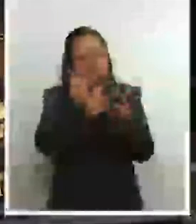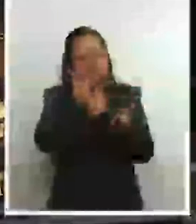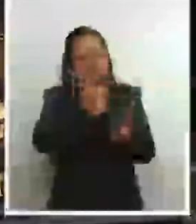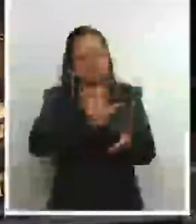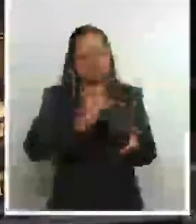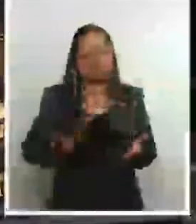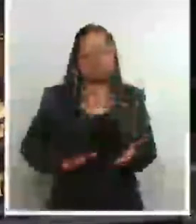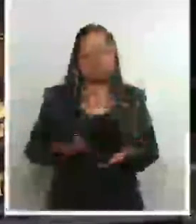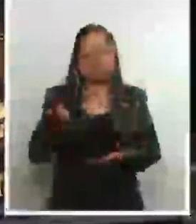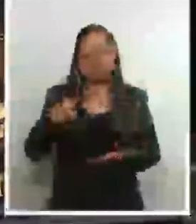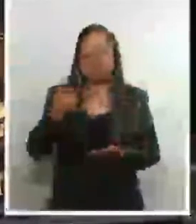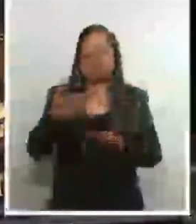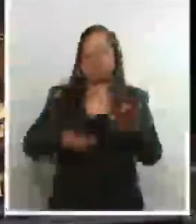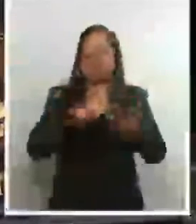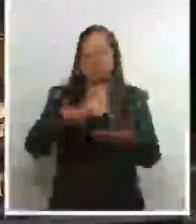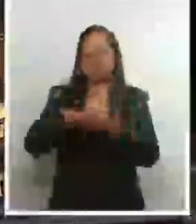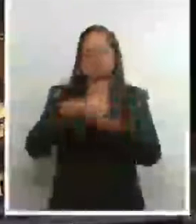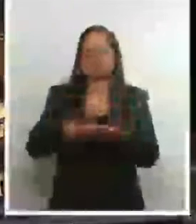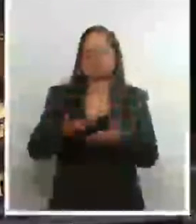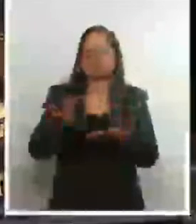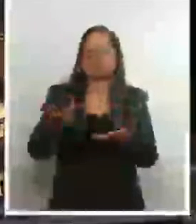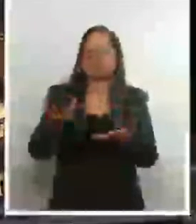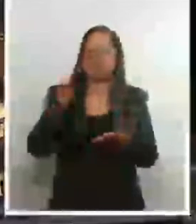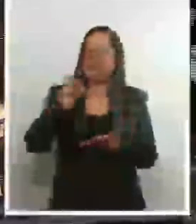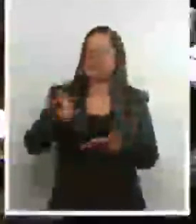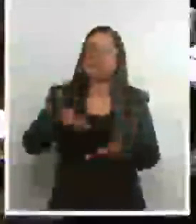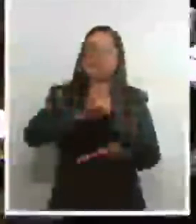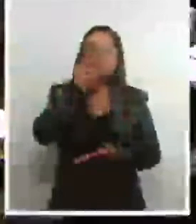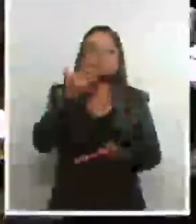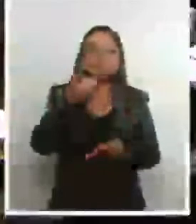presidente, para poder en este caso no cometer el